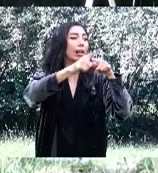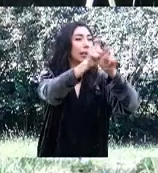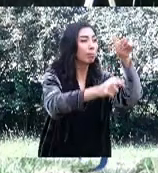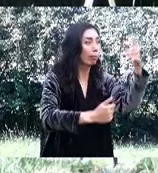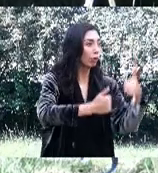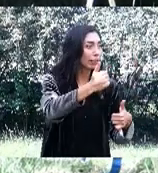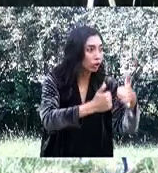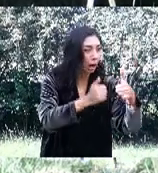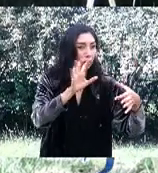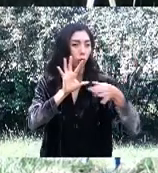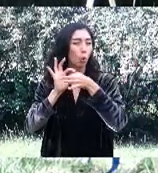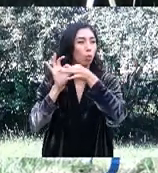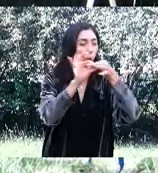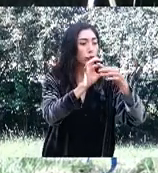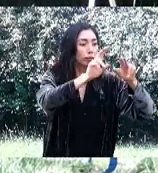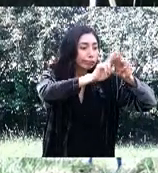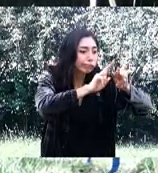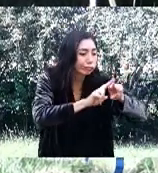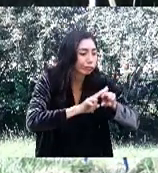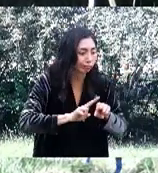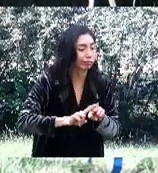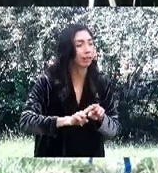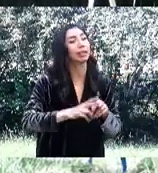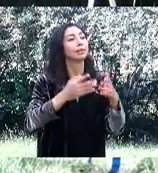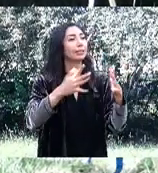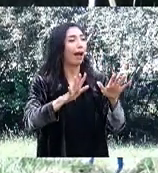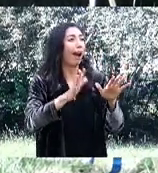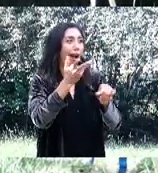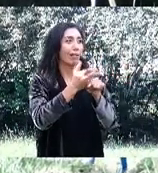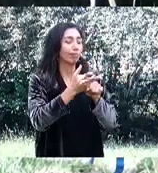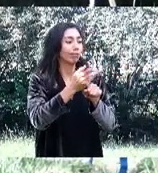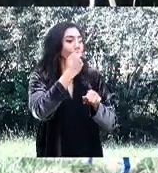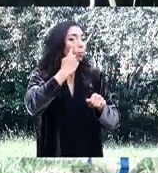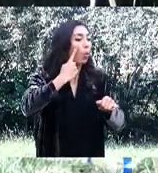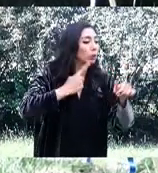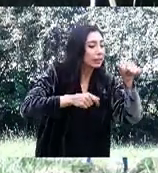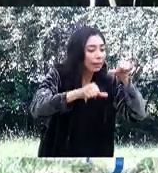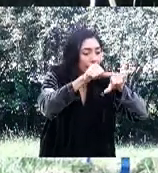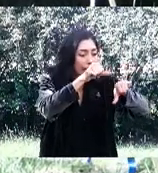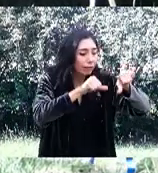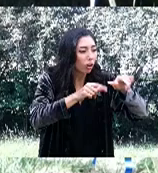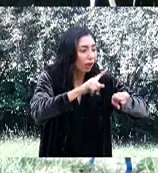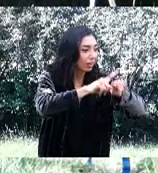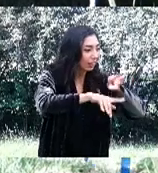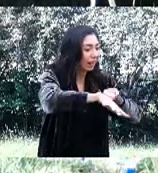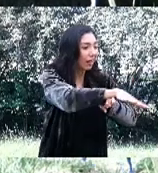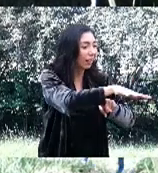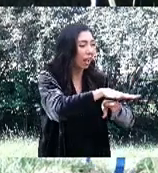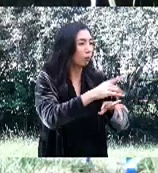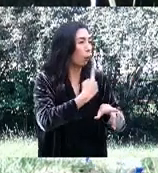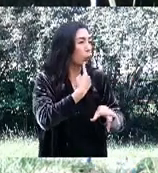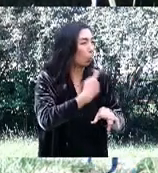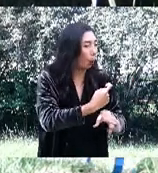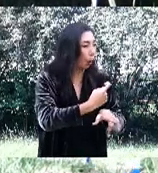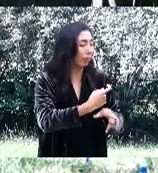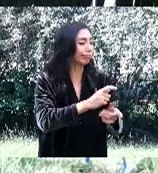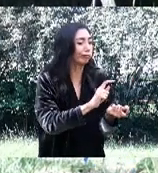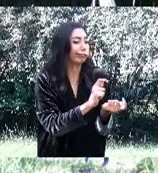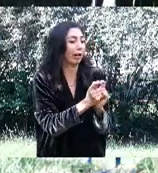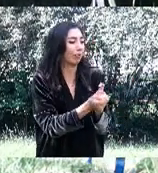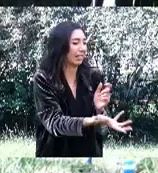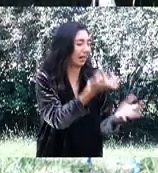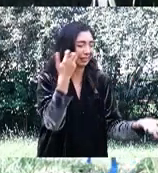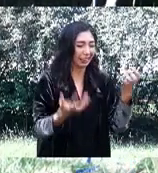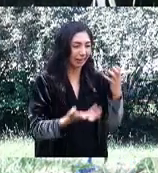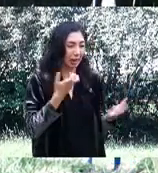desarrollaron que ya en eso había un experimento científico muy potente que fue reemplazar esa tierra infértil por compost